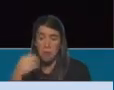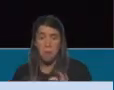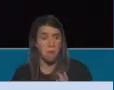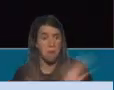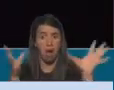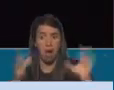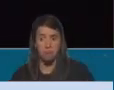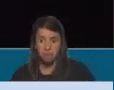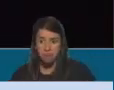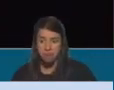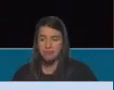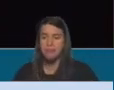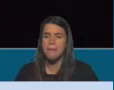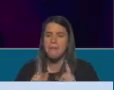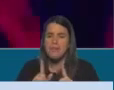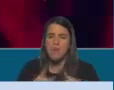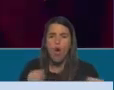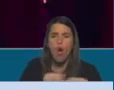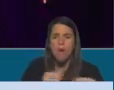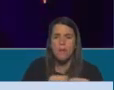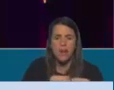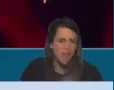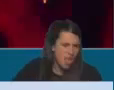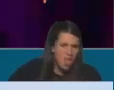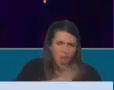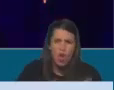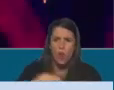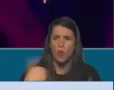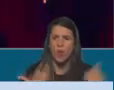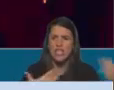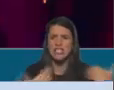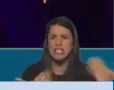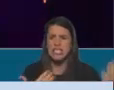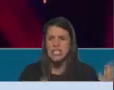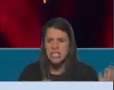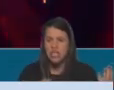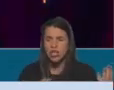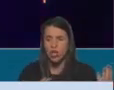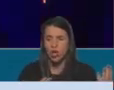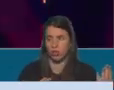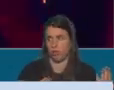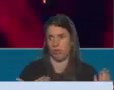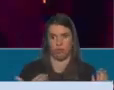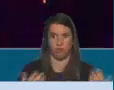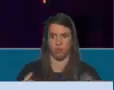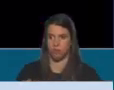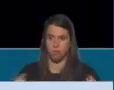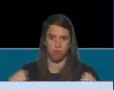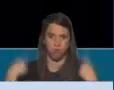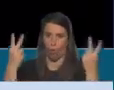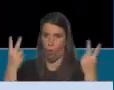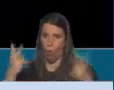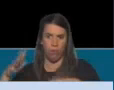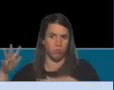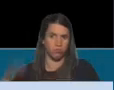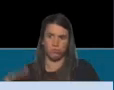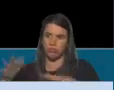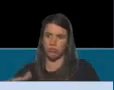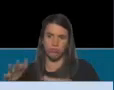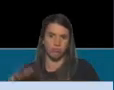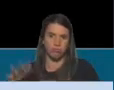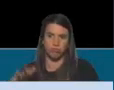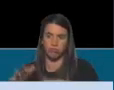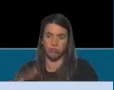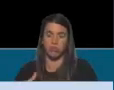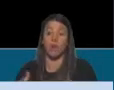de Ralph, entre otras personas, salieran a movilizarse fuertemente. Es lo que estamos viendo en pantalla. Exacto, y por eso es que llega